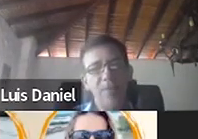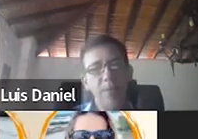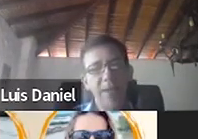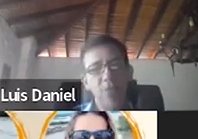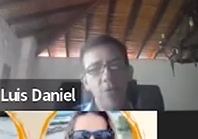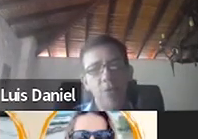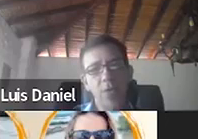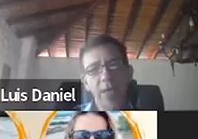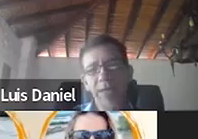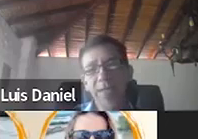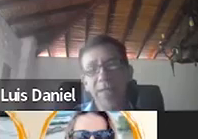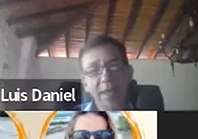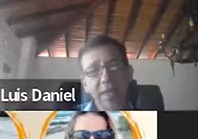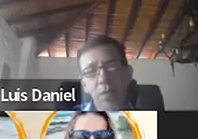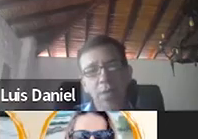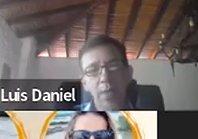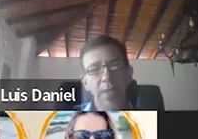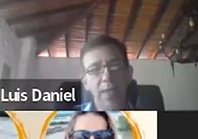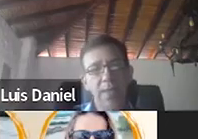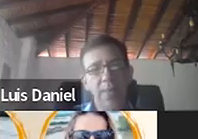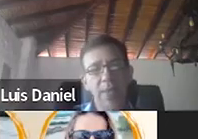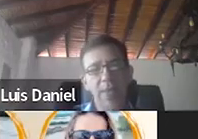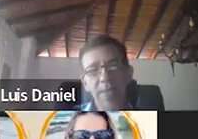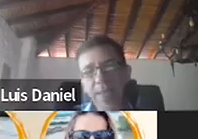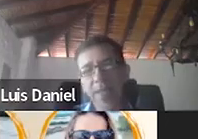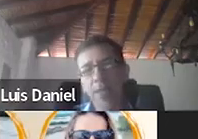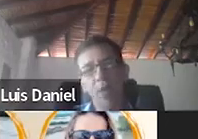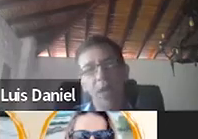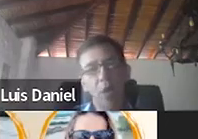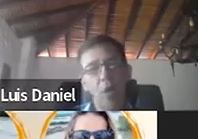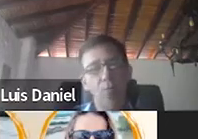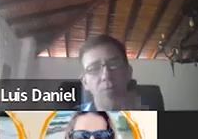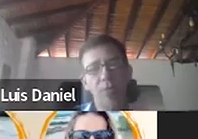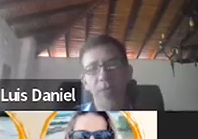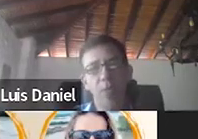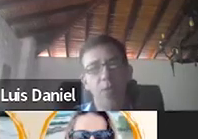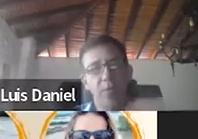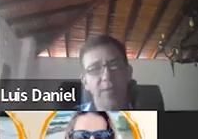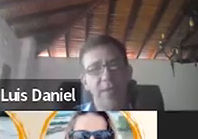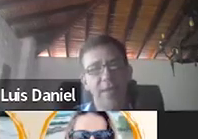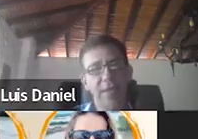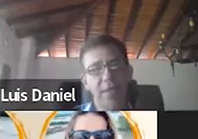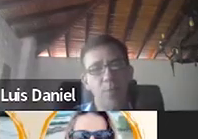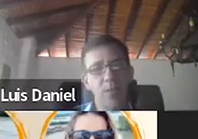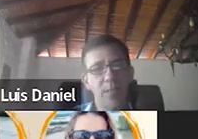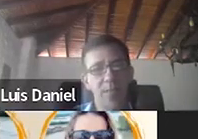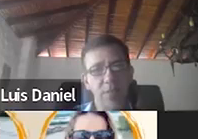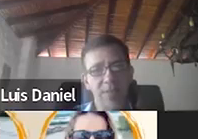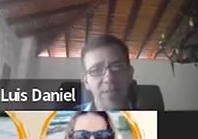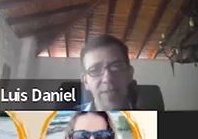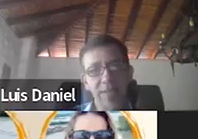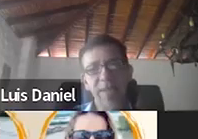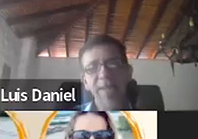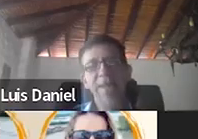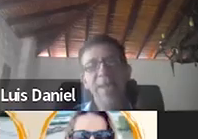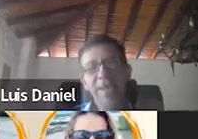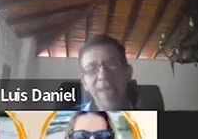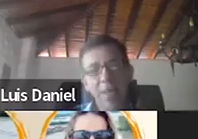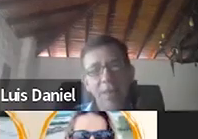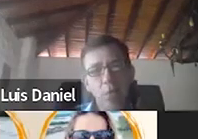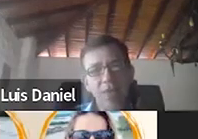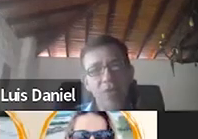espacios estratégicos en la agenda planetaria, como las COPS de biodiversidad, de cambio climático, etcétera,